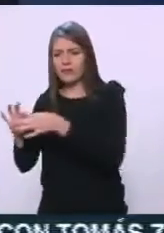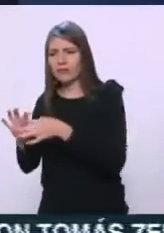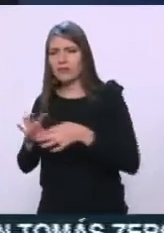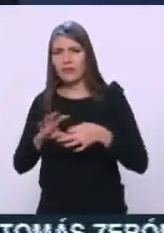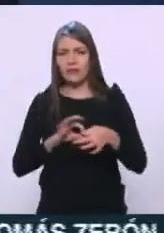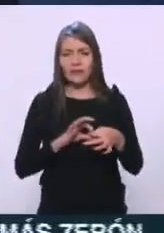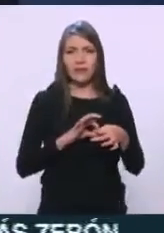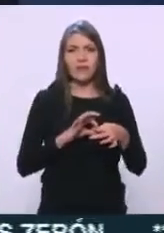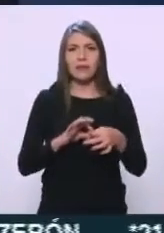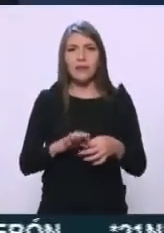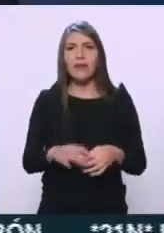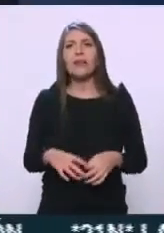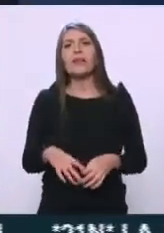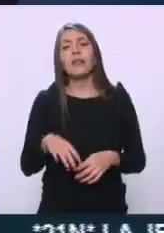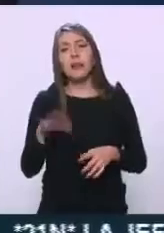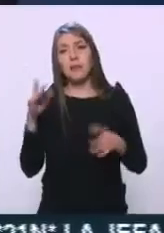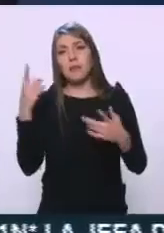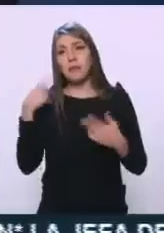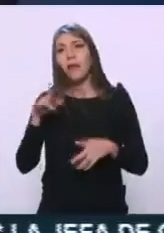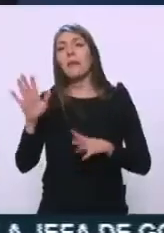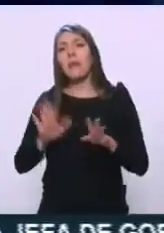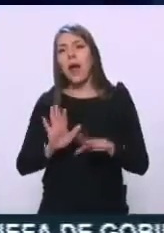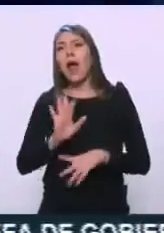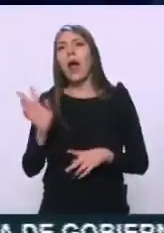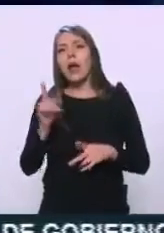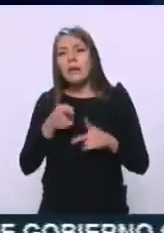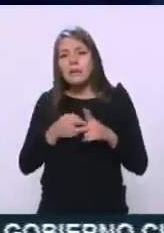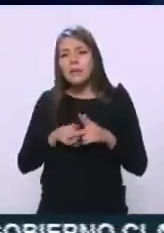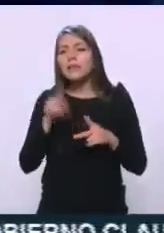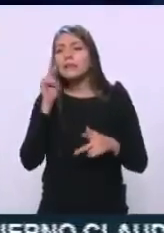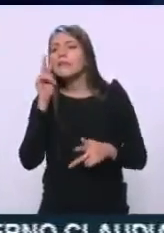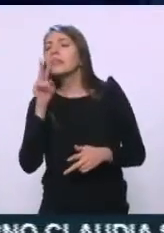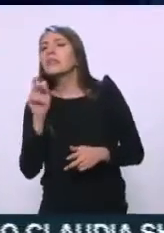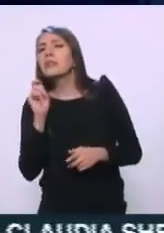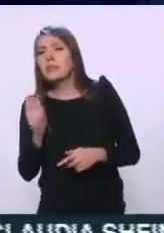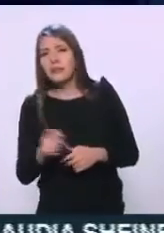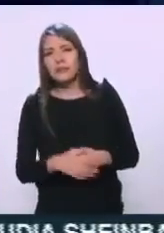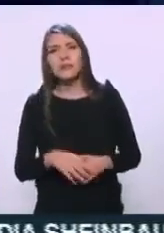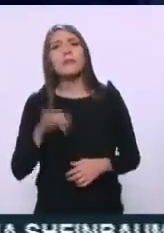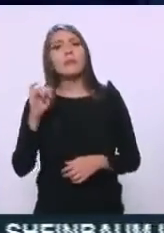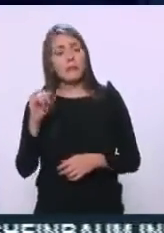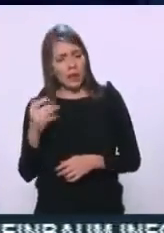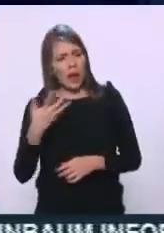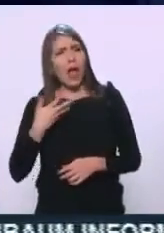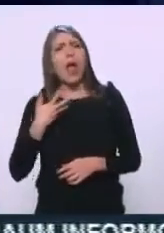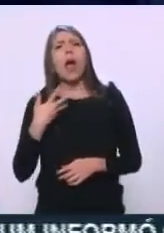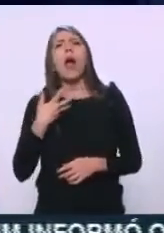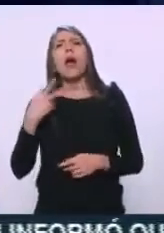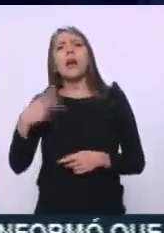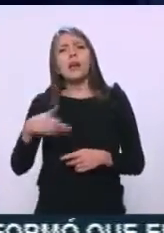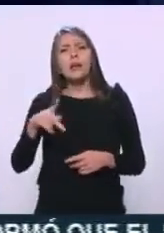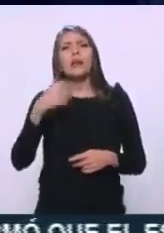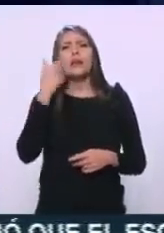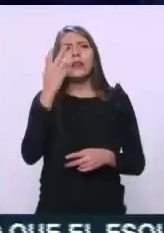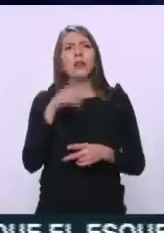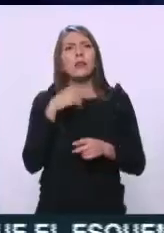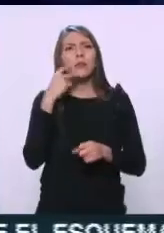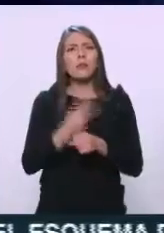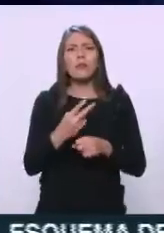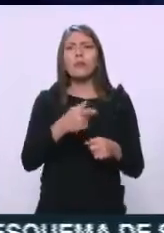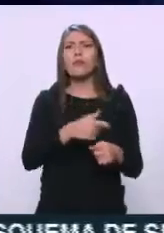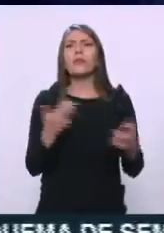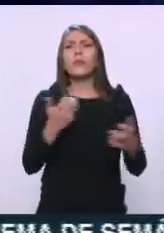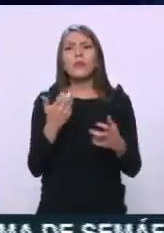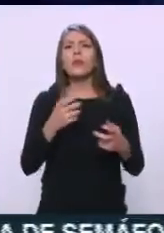esperando justicia, pero por lo menos ya parece que se abre una luz en el camino, ¿no, Víctor? Claro, y hay voluntad política para hacerlo. Hay voluntad política. En el caso Duarte, en el caso